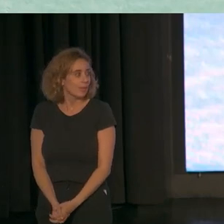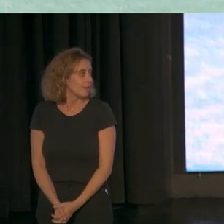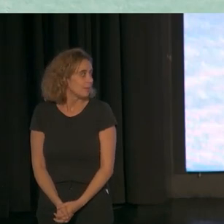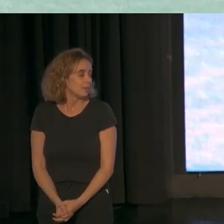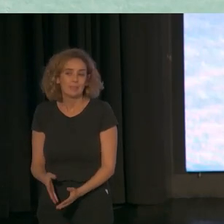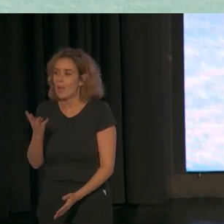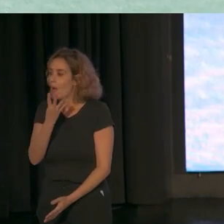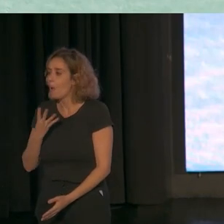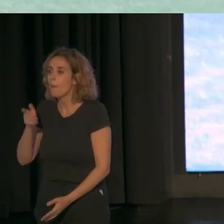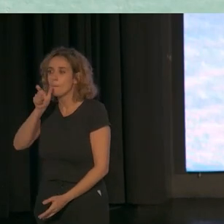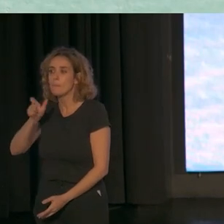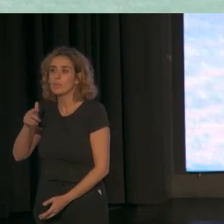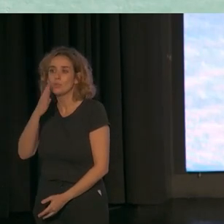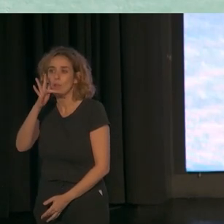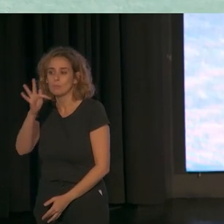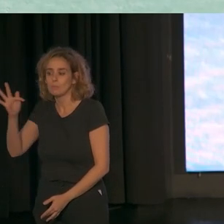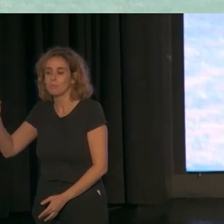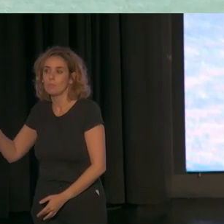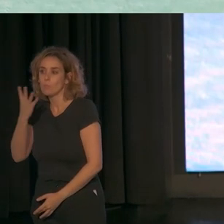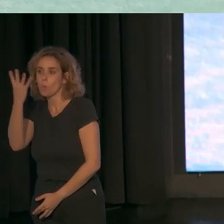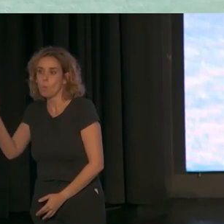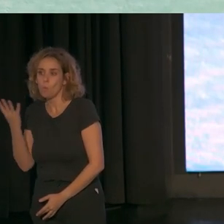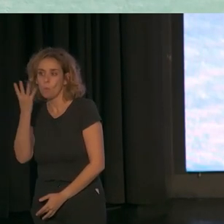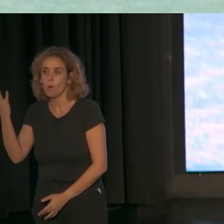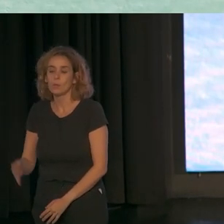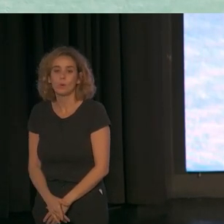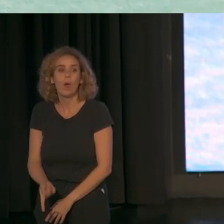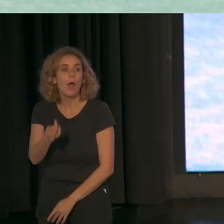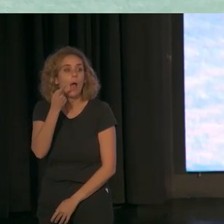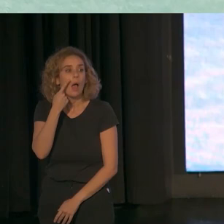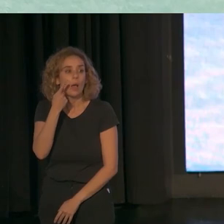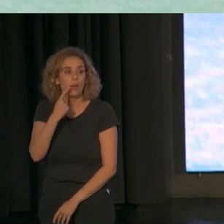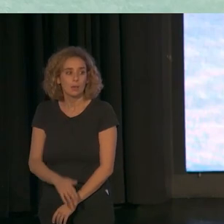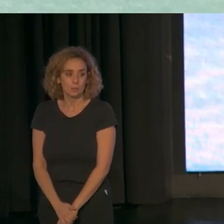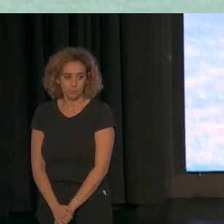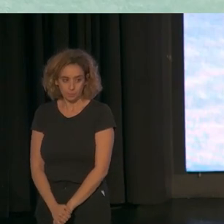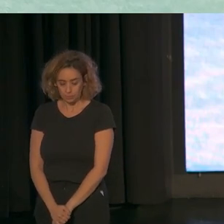a cuatro personas a